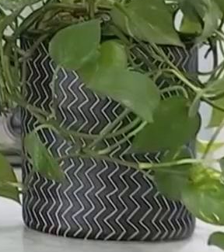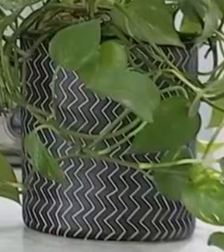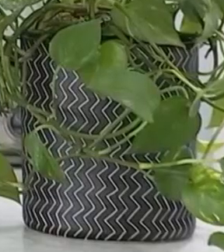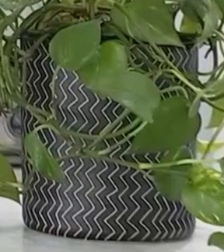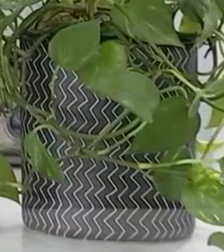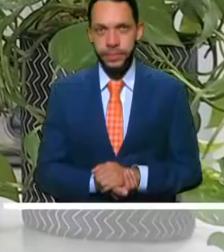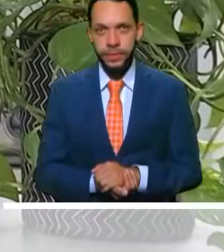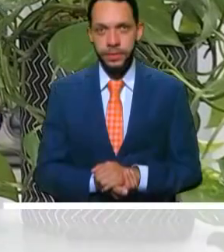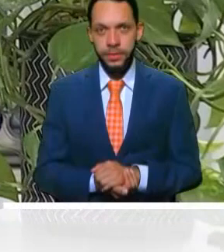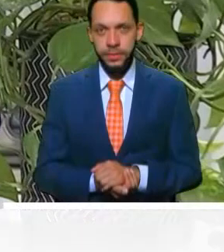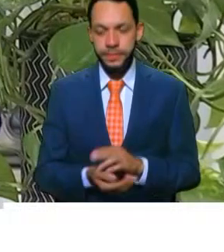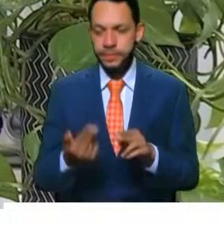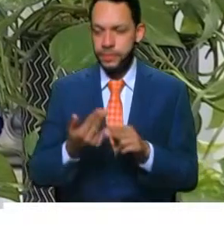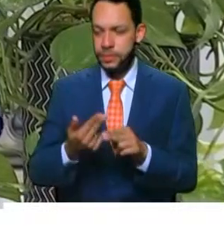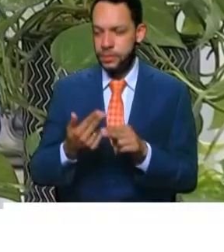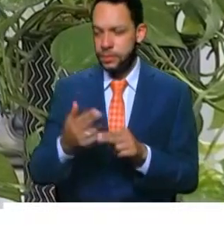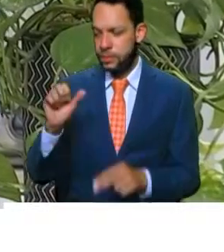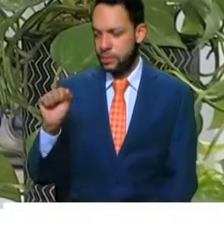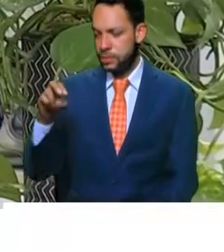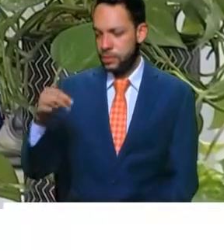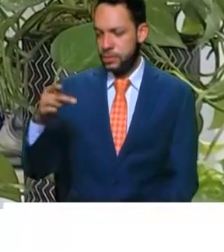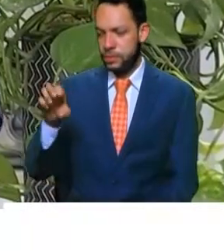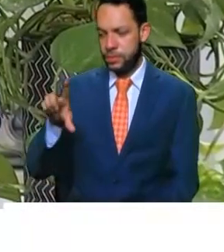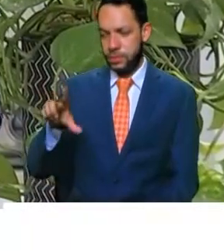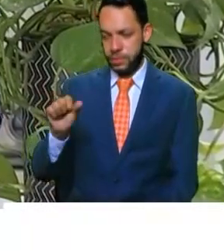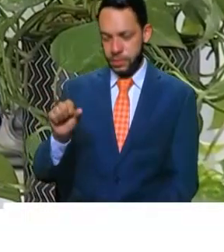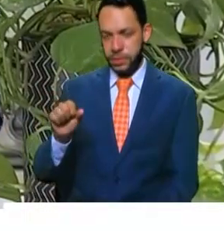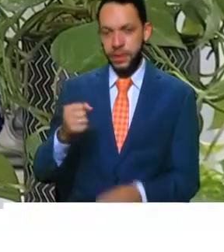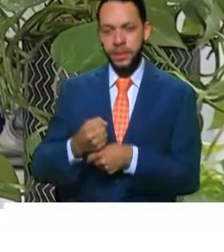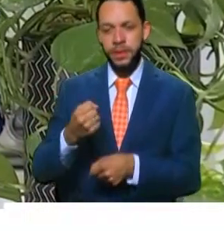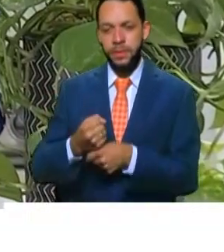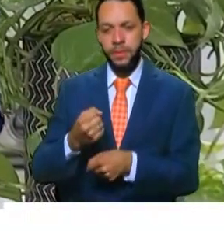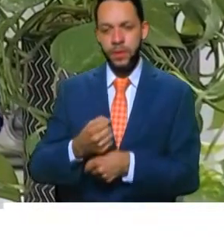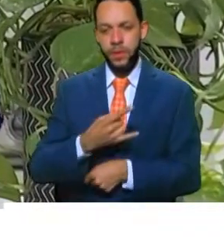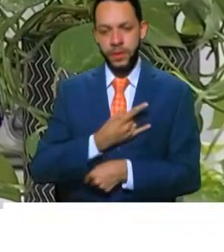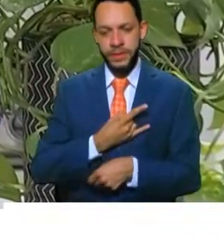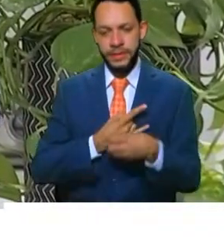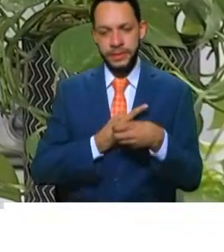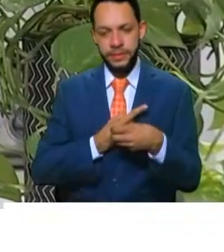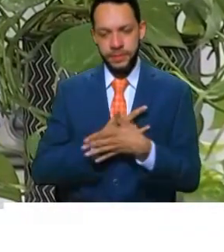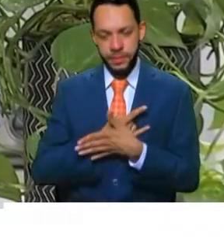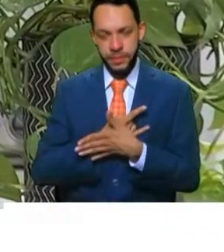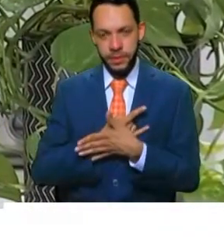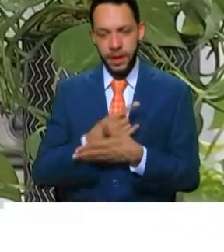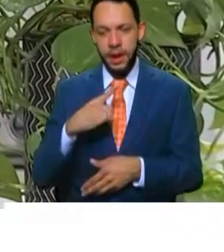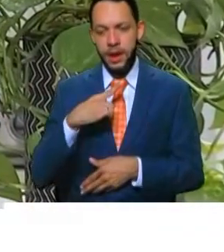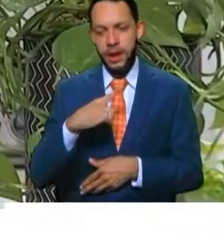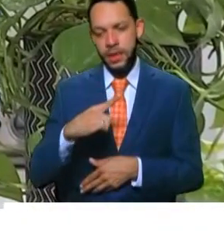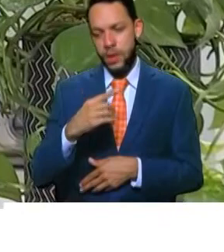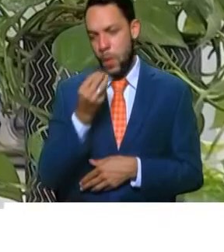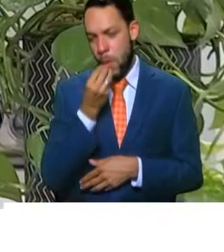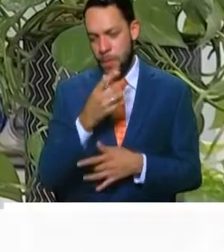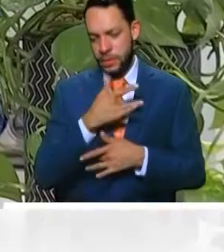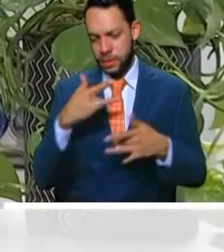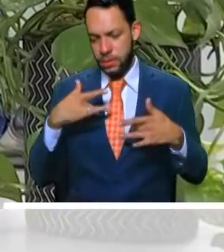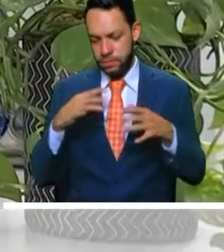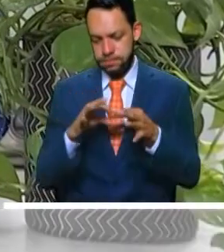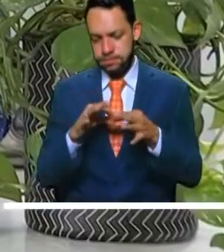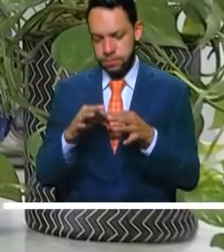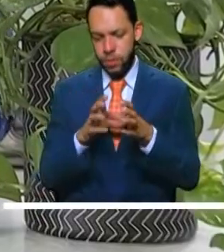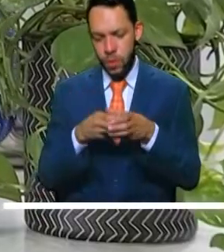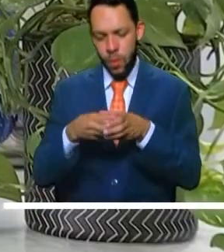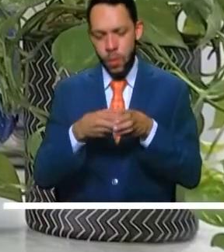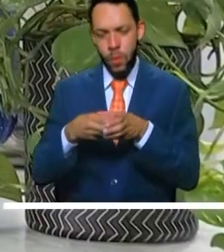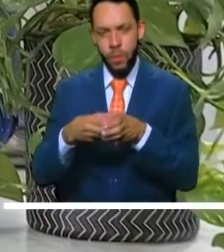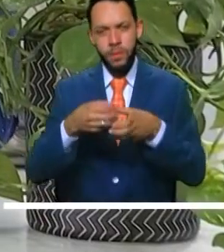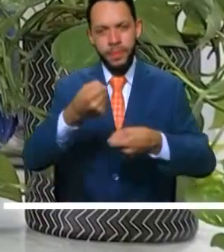Mi nombre es Ángela María Ruiz Osorio, soy enfermera de la Universidad de Caldas y líder en psiconutrición. Trabajamos en equipo con los doctores